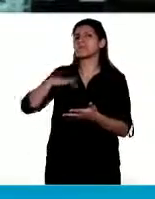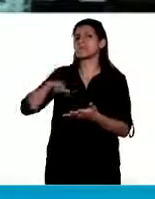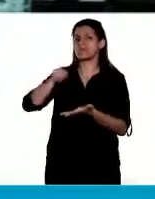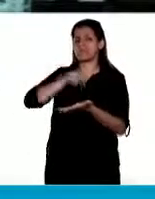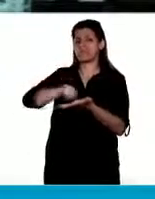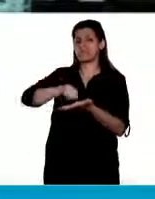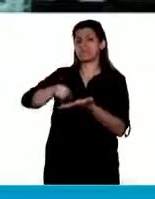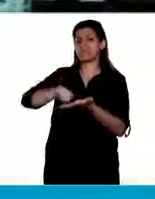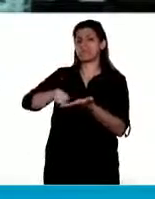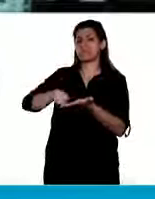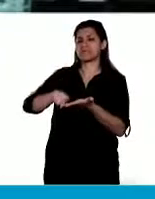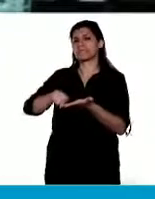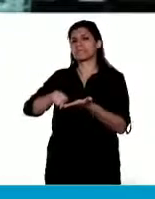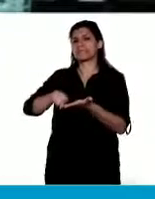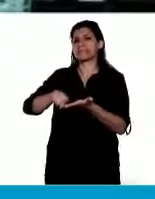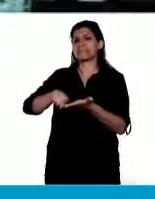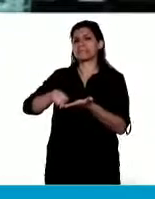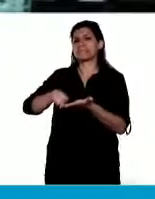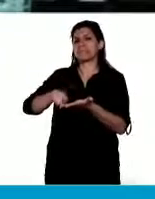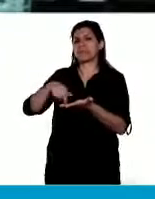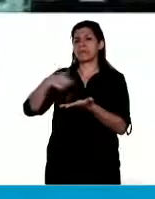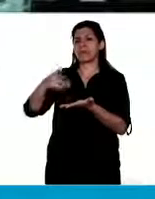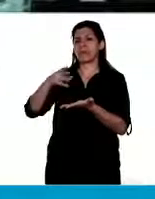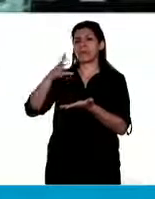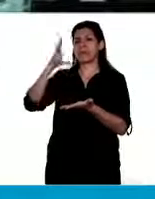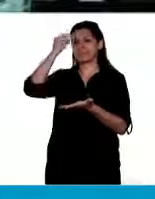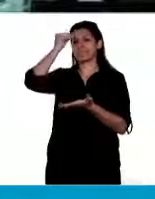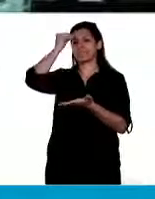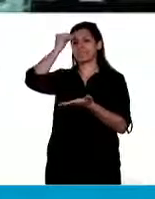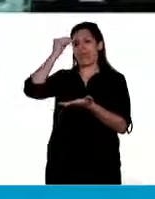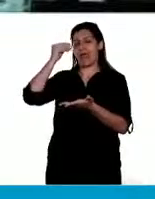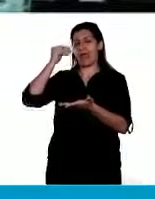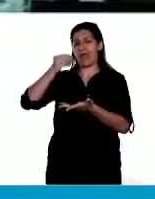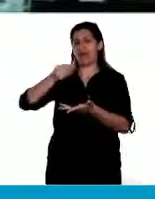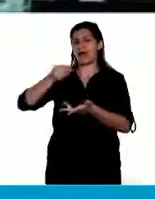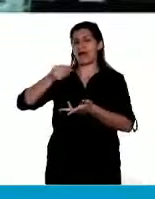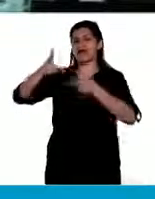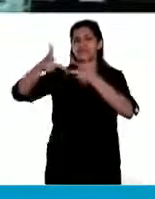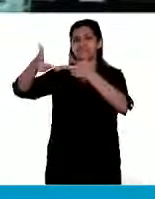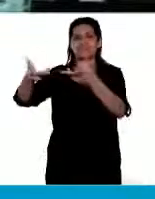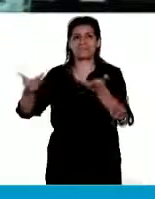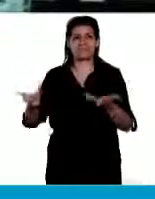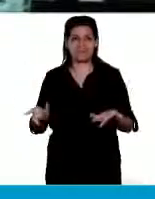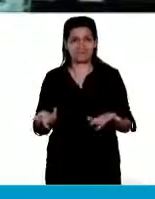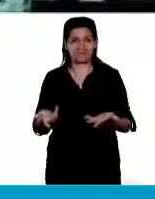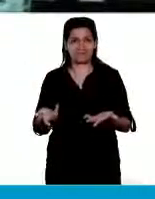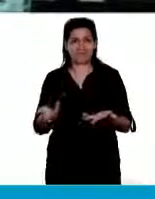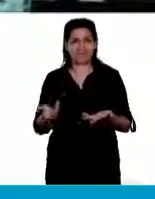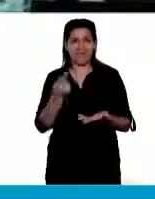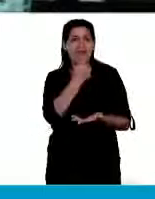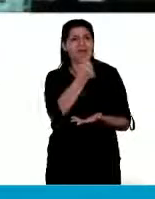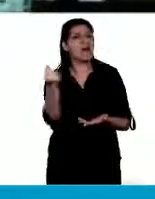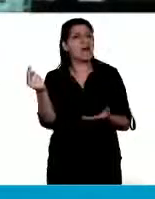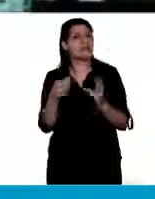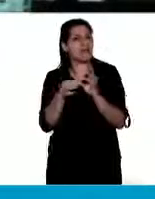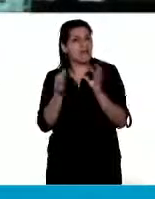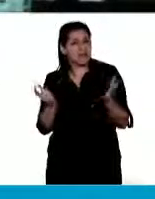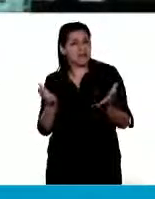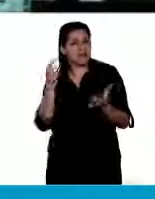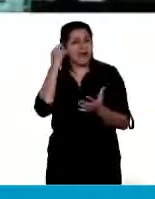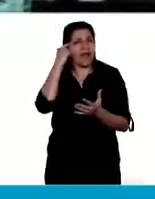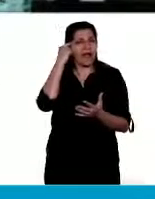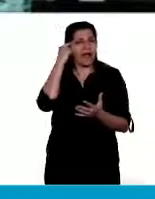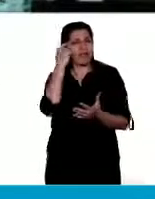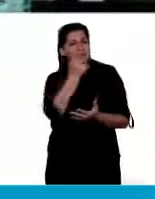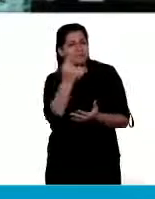después decirlo. Pero la democracia es la libertad de poder decir cada uno lo que piensa en